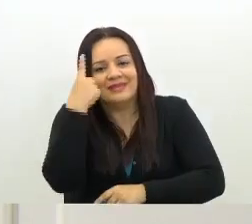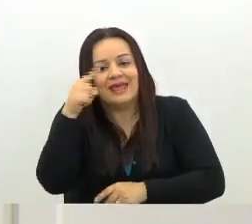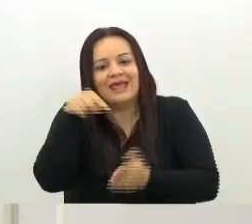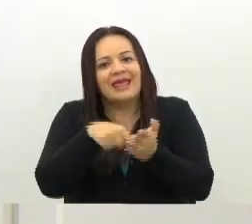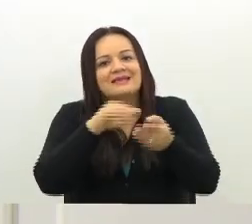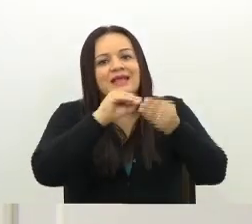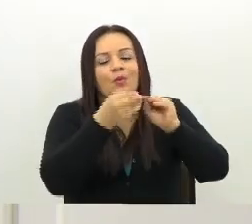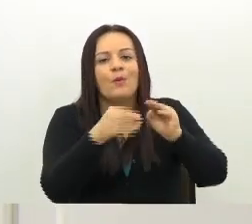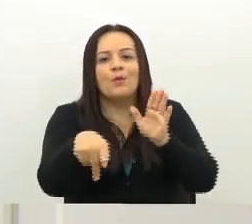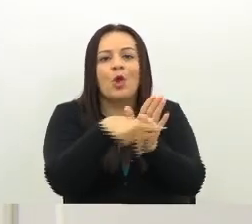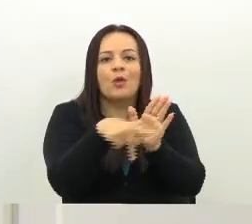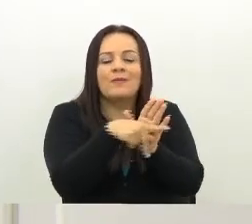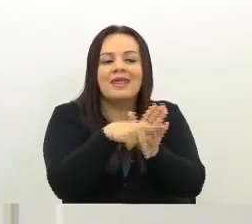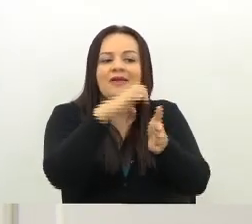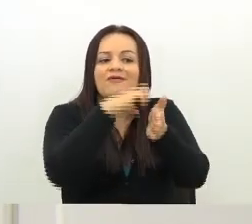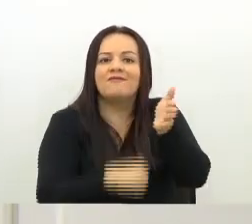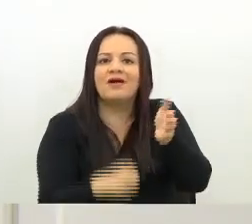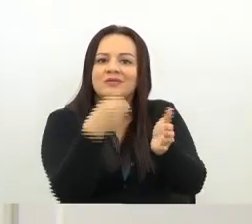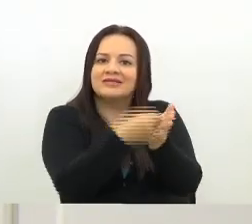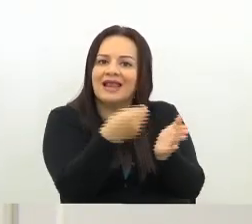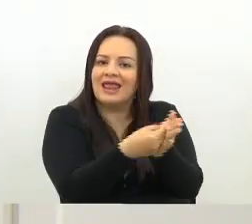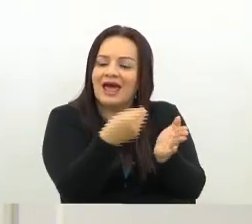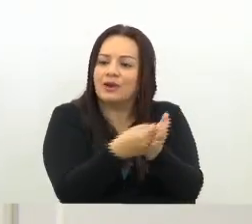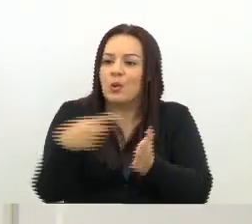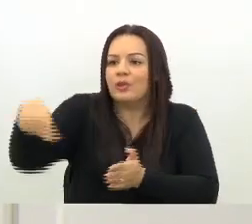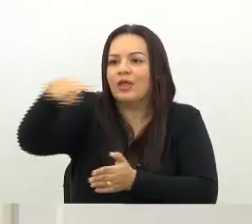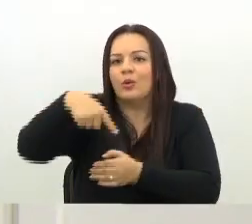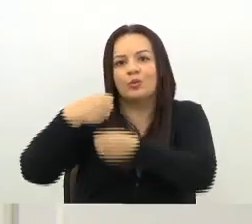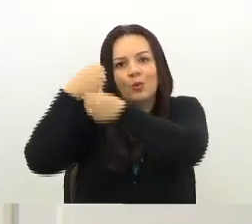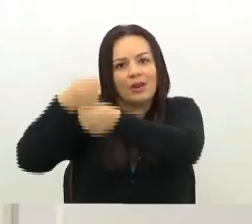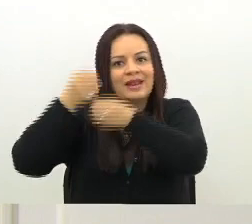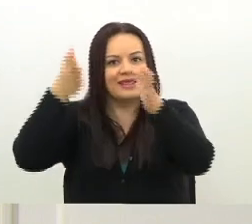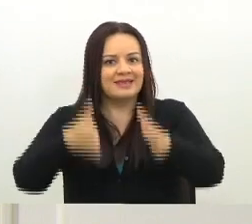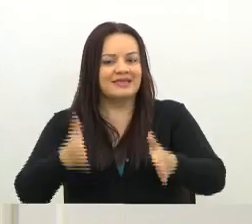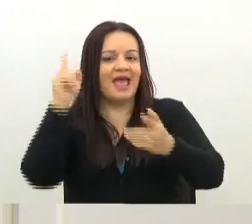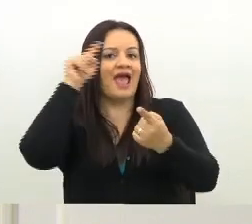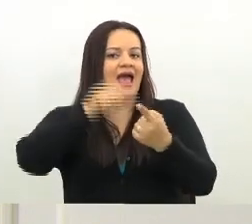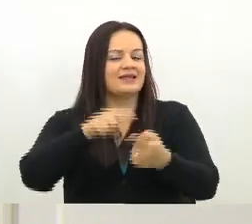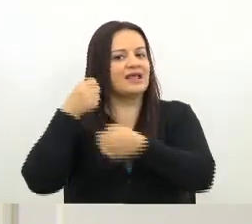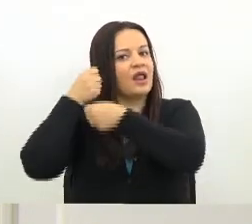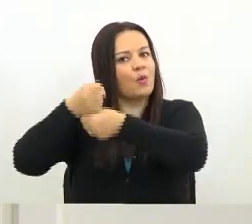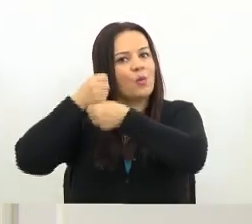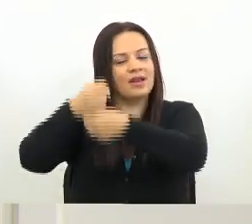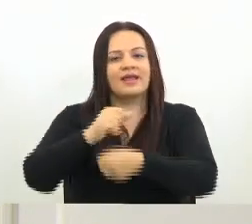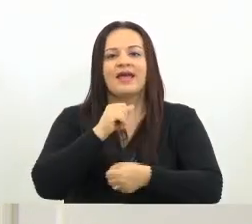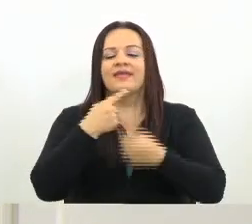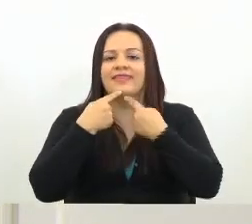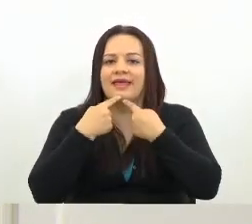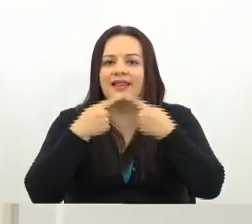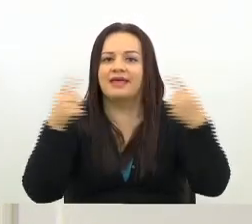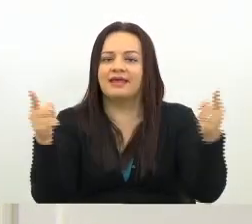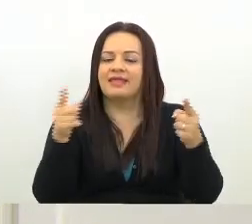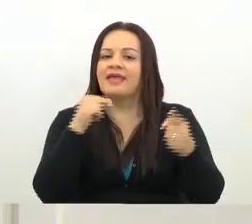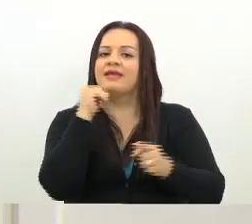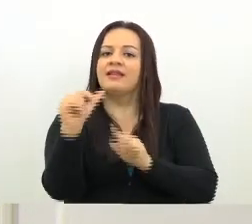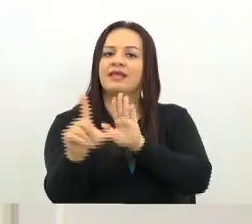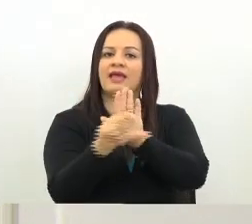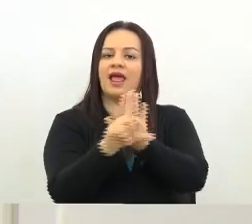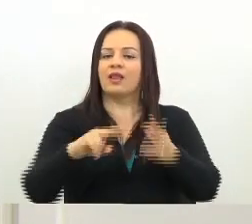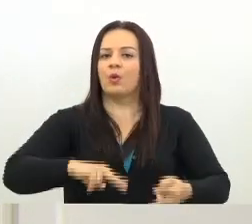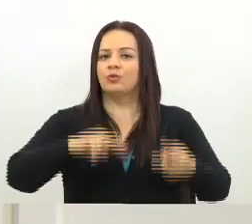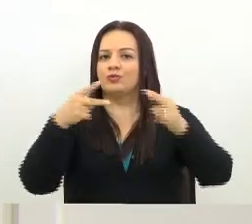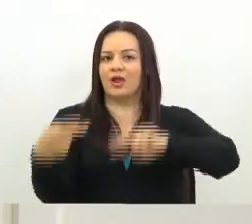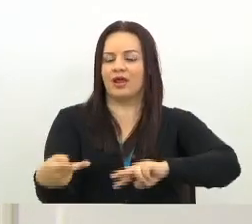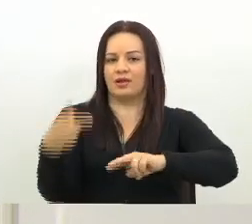numeral prohibía el rebajo del salario de los huelguistas hasta que la huelga fuera declarada ilegal, lo cual resulta contrario a